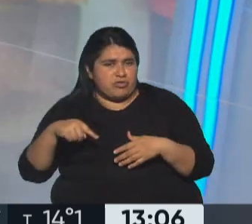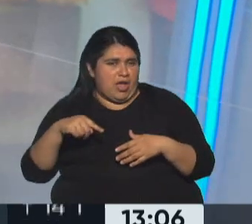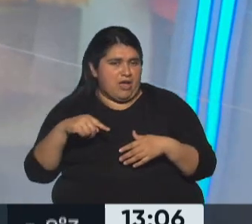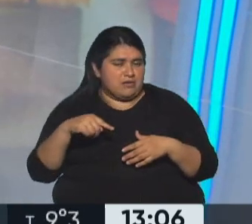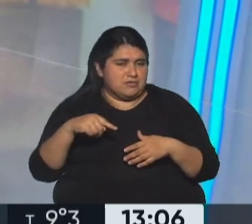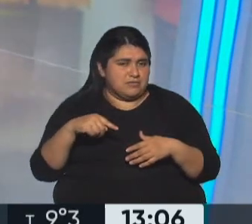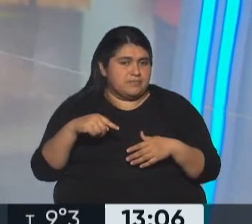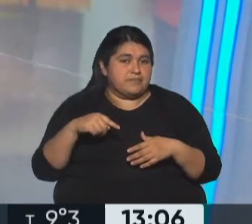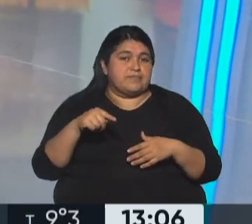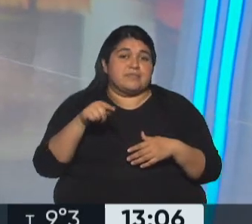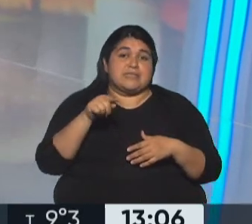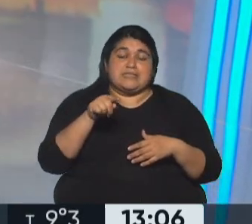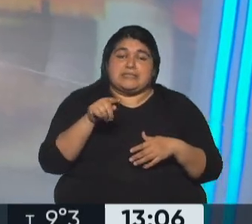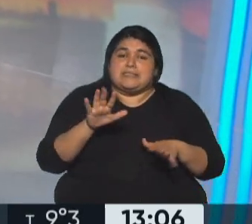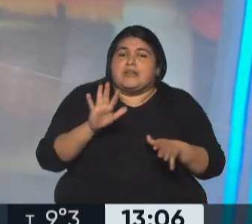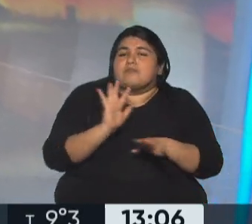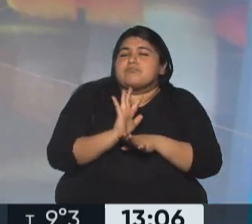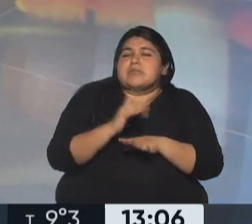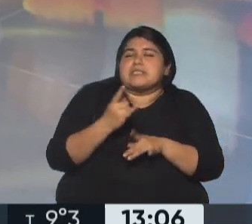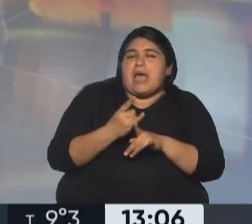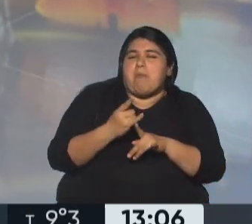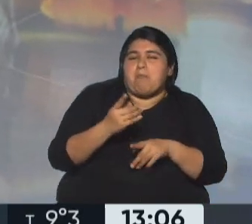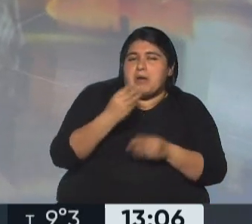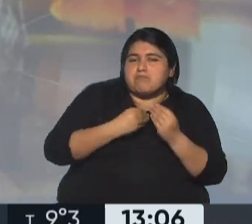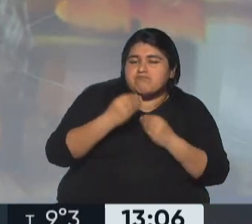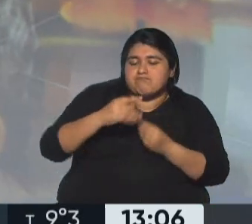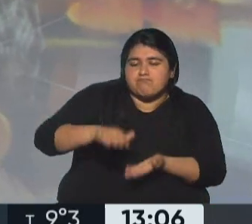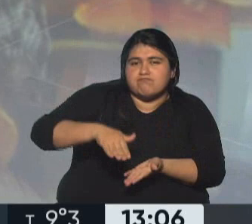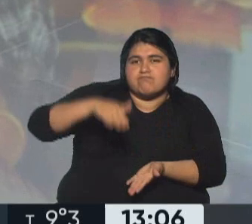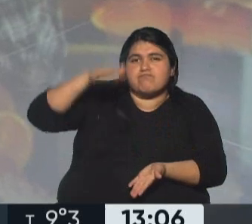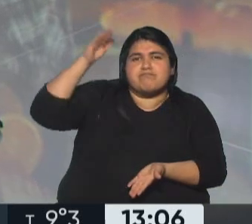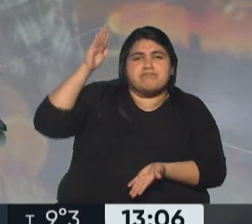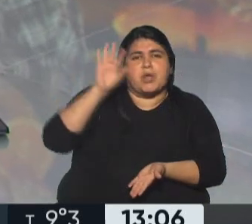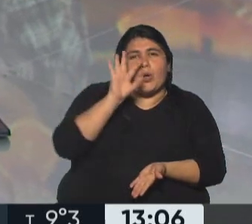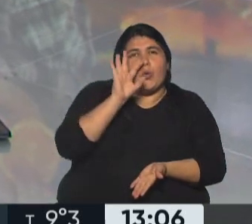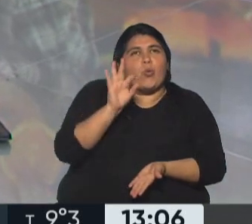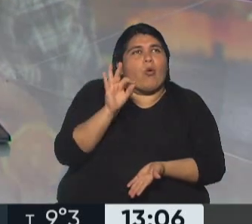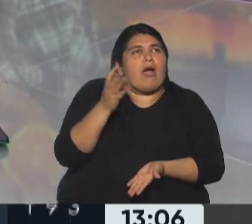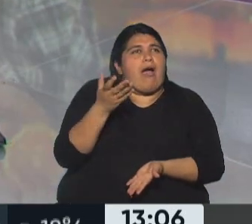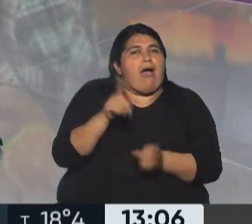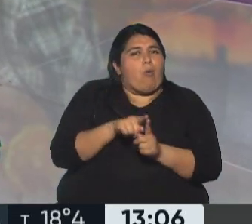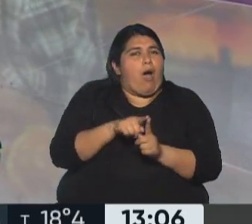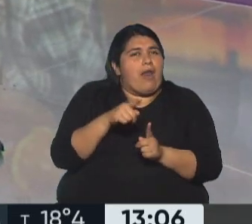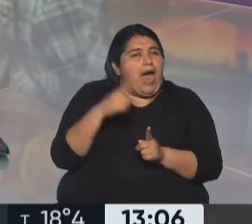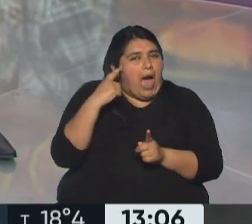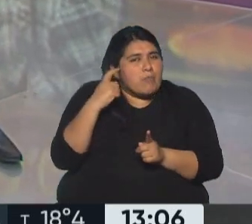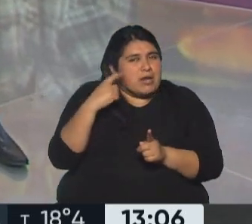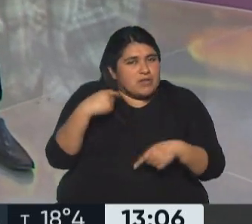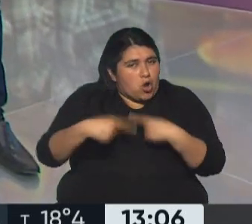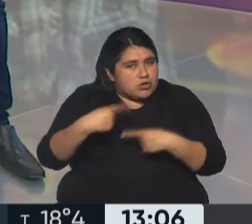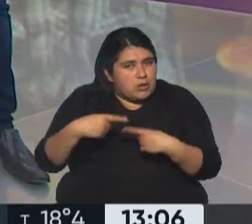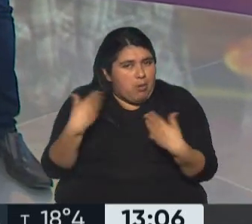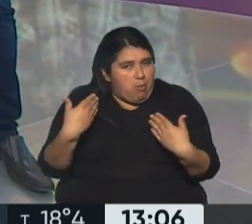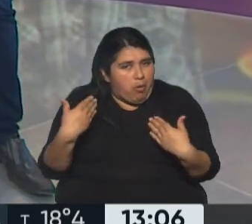de frutas son hábitos que se adquieren desde chicos también este reportero nunca es tarde entonces para incorporar a nuestra alimentación diaria